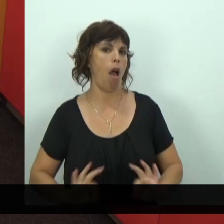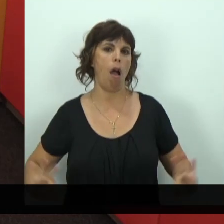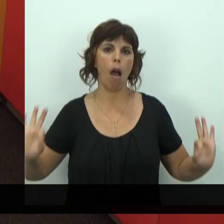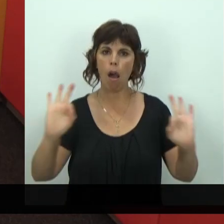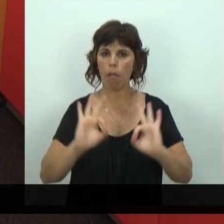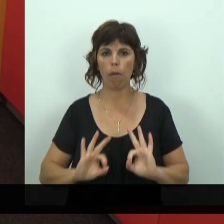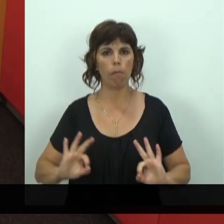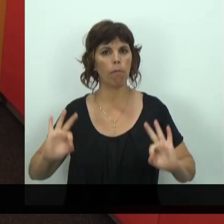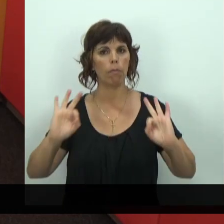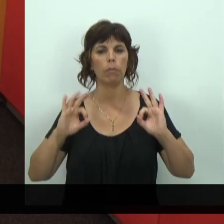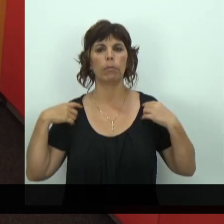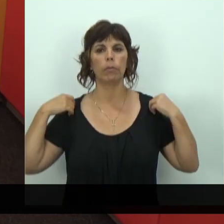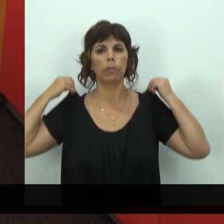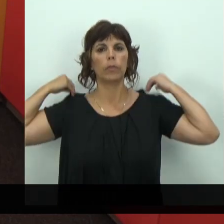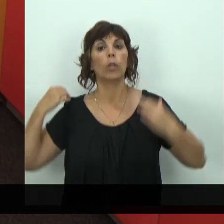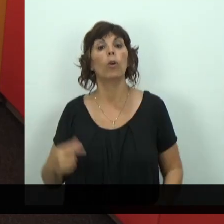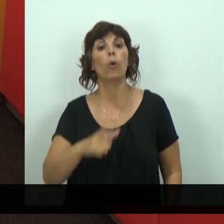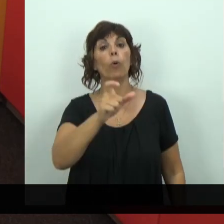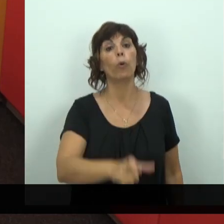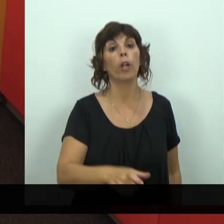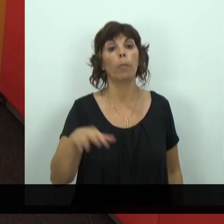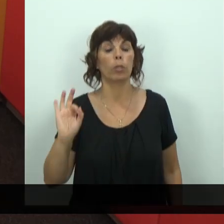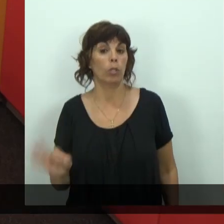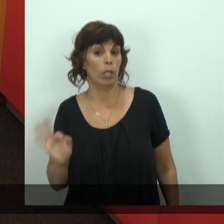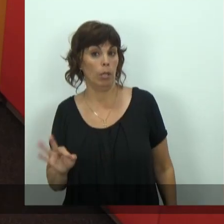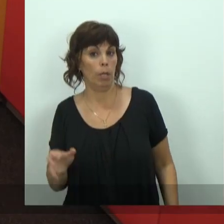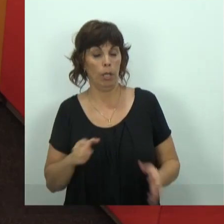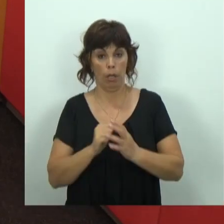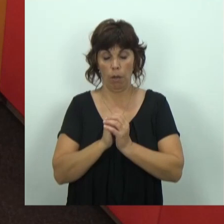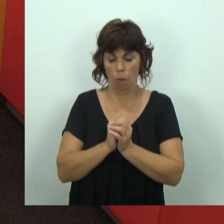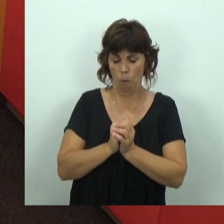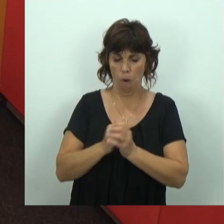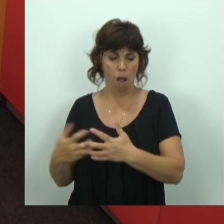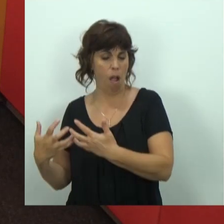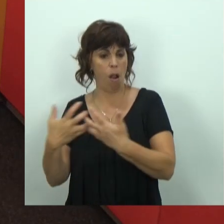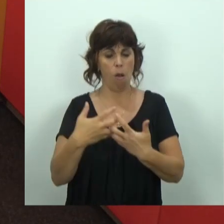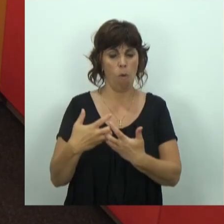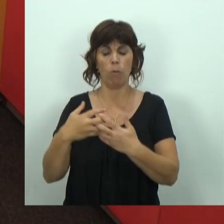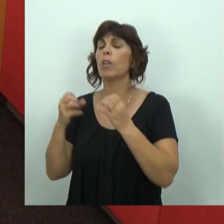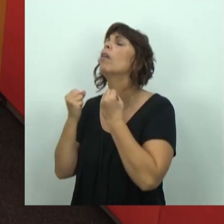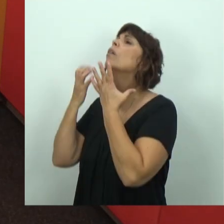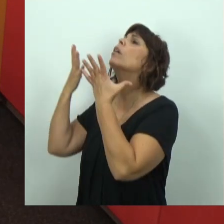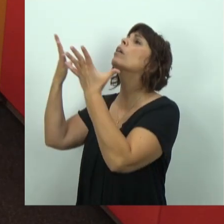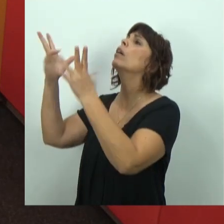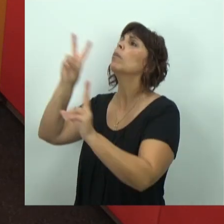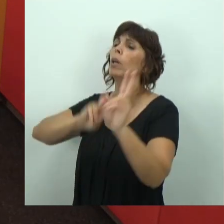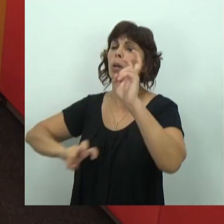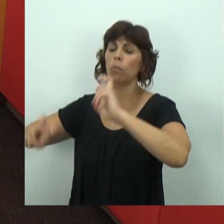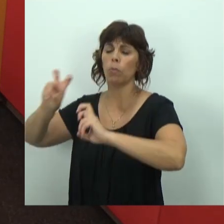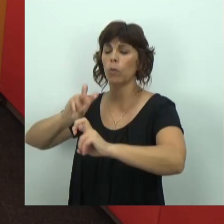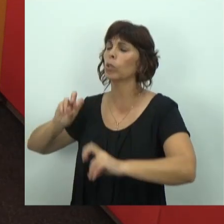Una persona que de verdad ora, lucha, clama, busca,